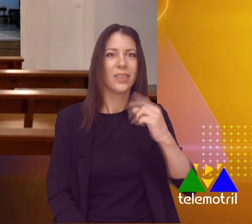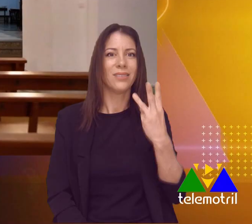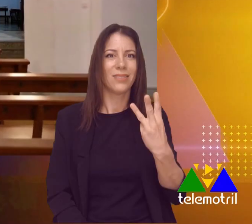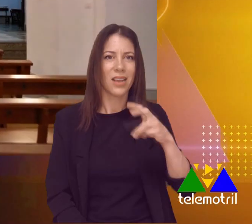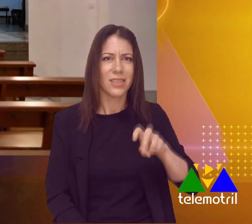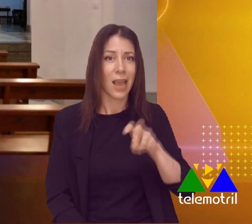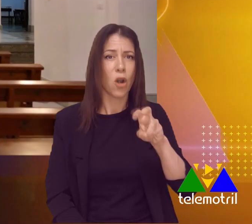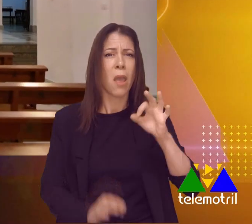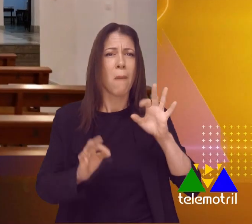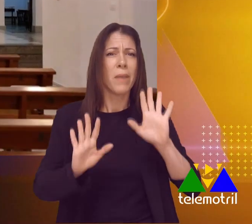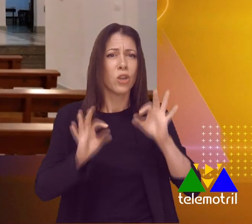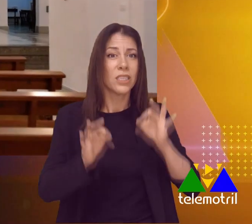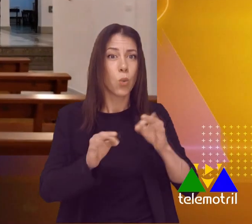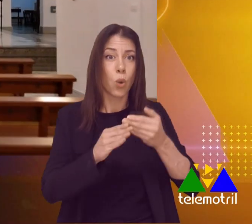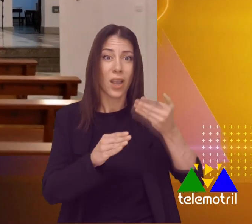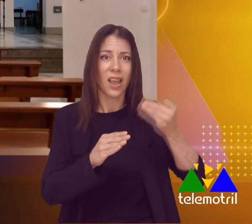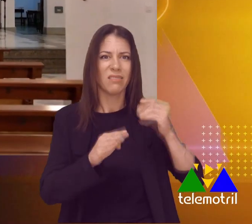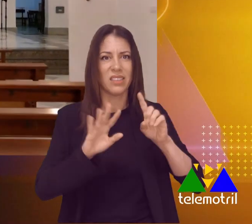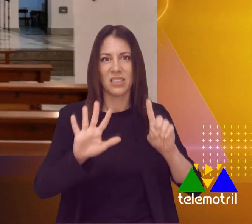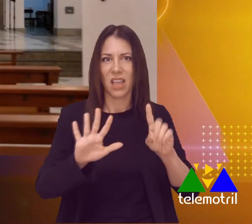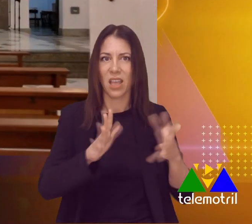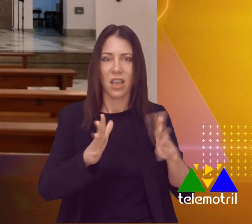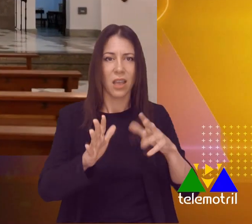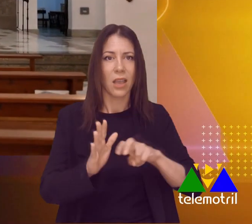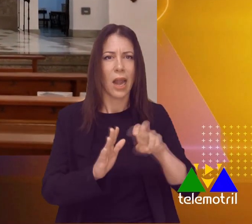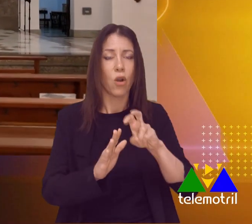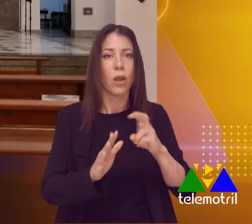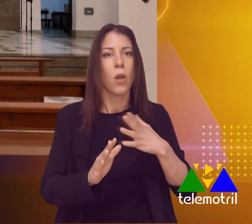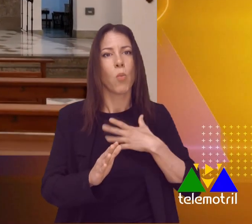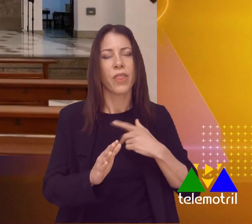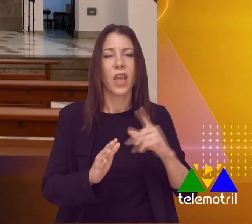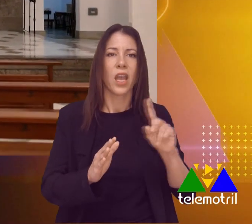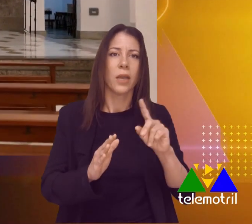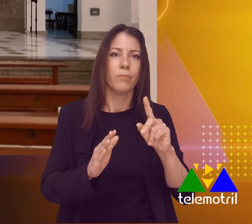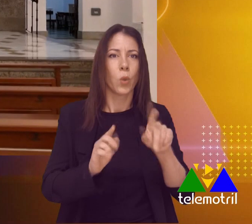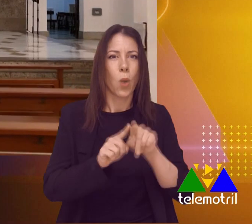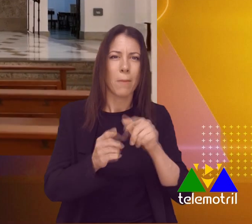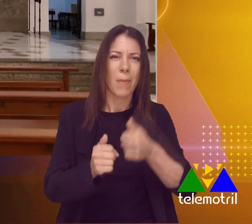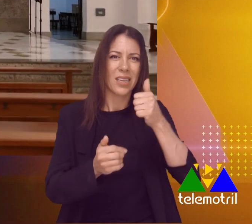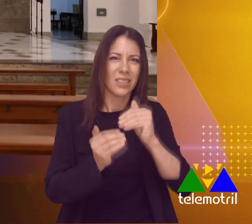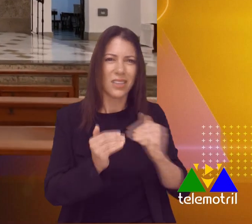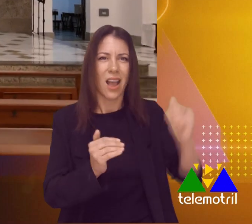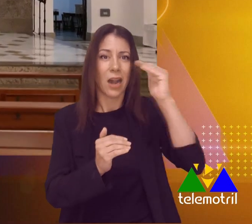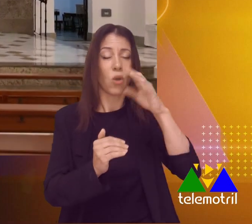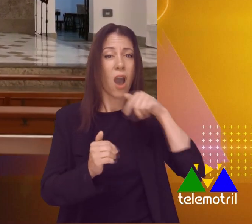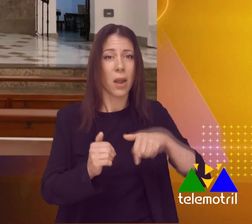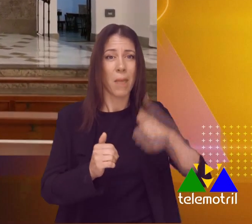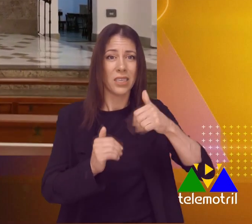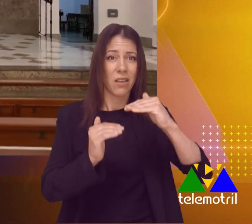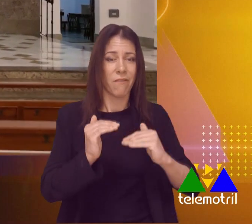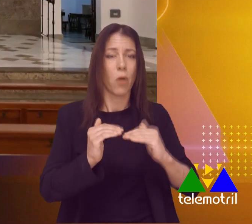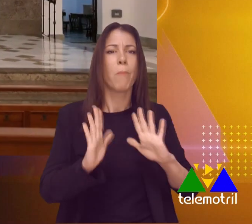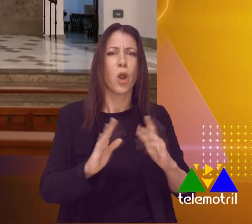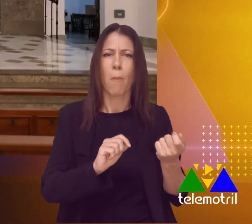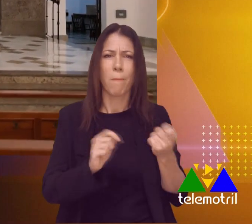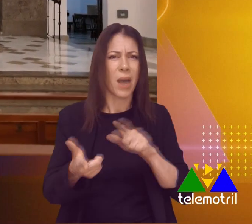sobre 6 escalones. Y el altar mayor, a lo mejor no tan alto como el anterior, pero el anterior tenía 9 y este es un poco más bajo, pero se parece